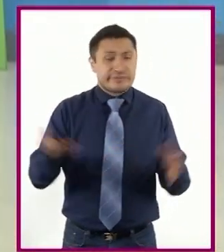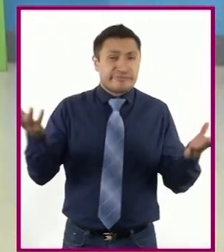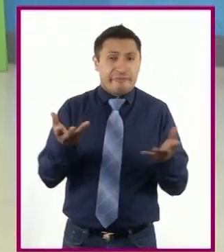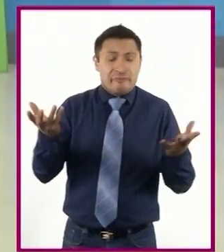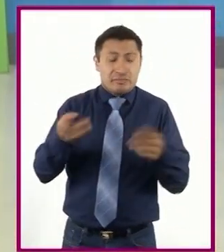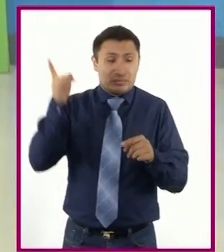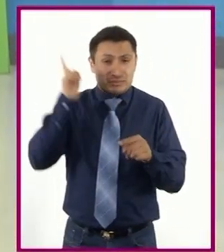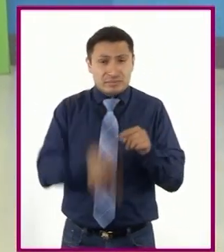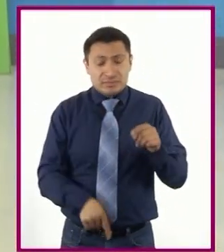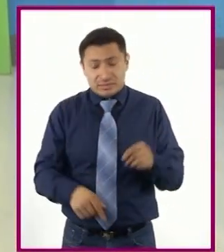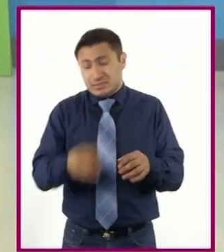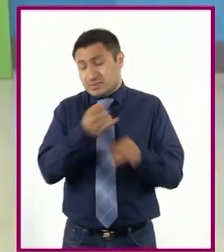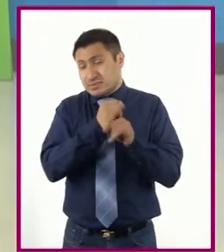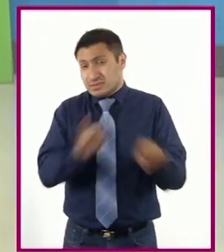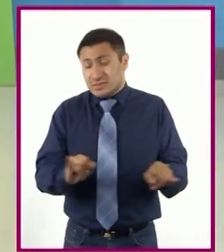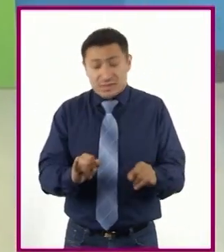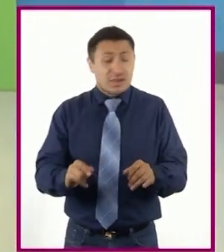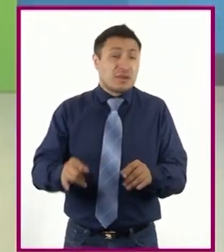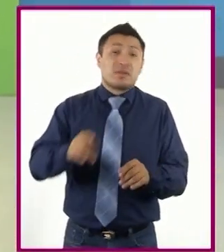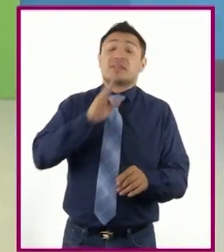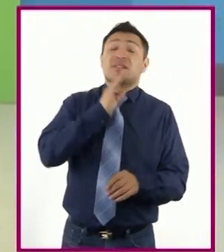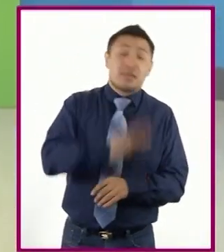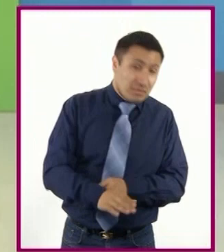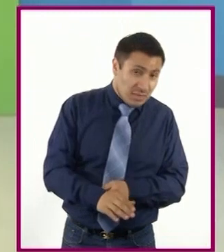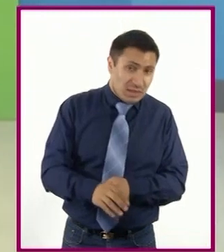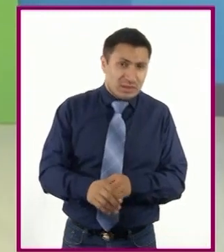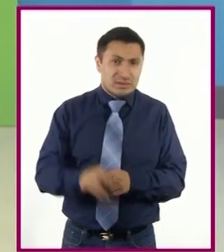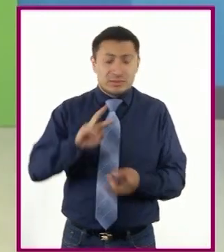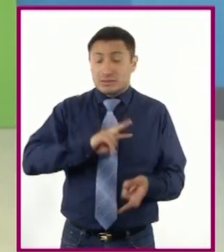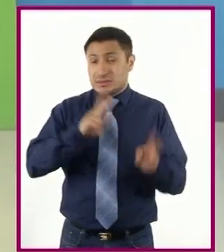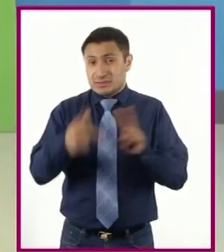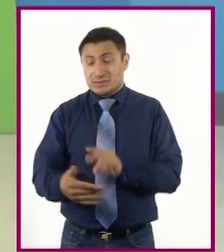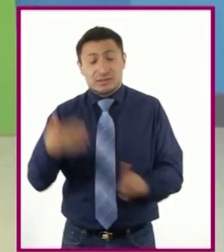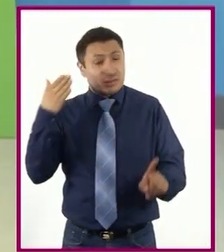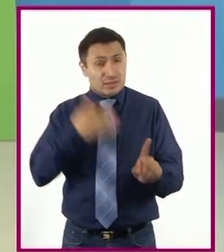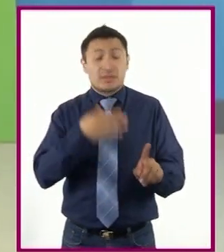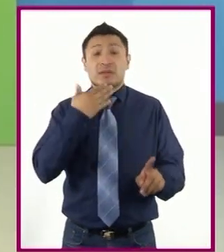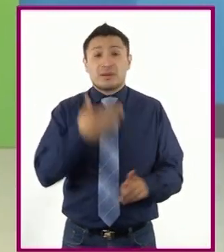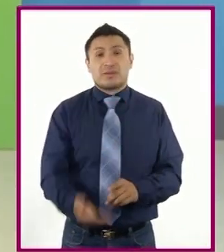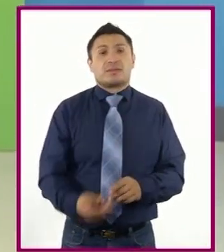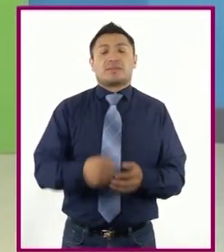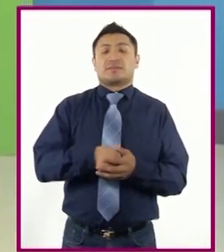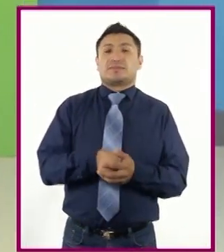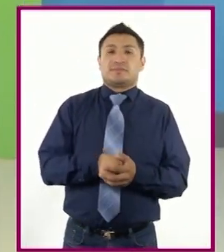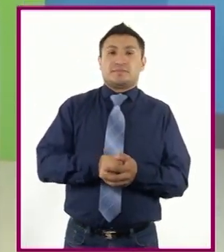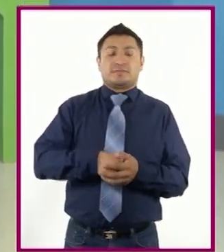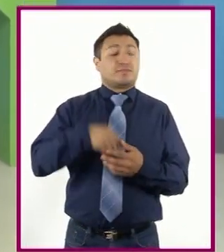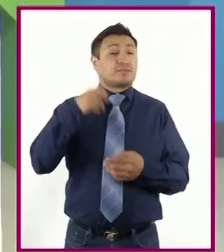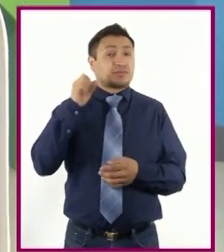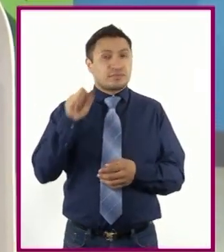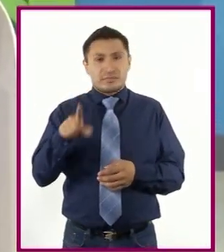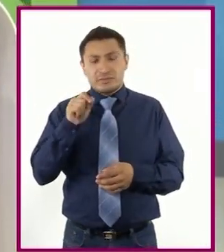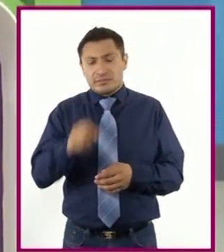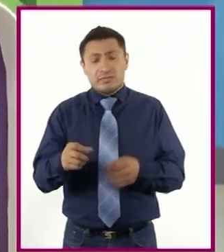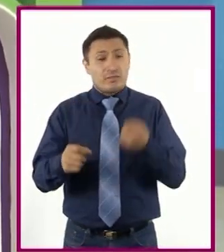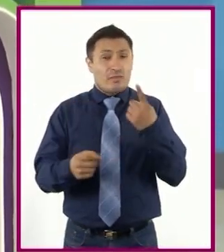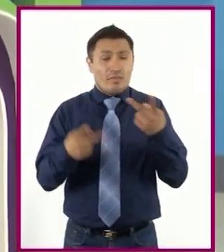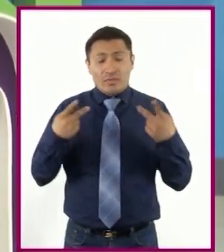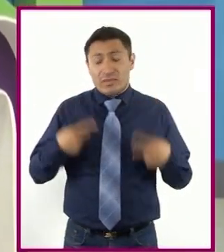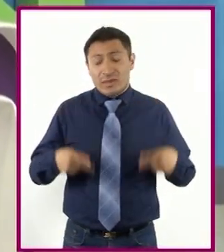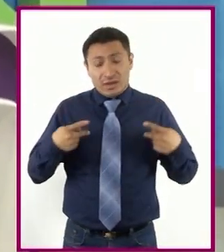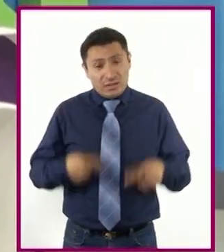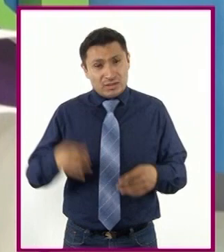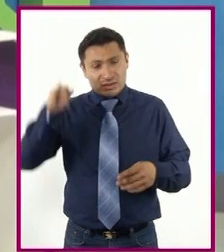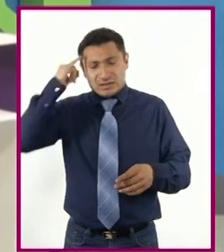una llaga a la independencia. No había traído sino un remedio eficaz, puesto que, a pesar de ciudadanos de hechos,